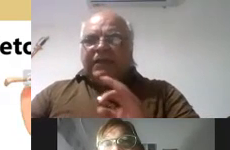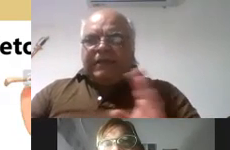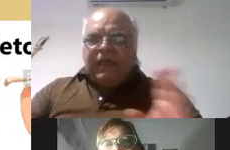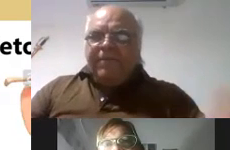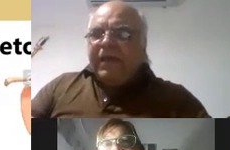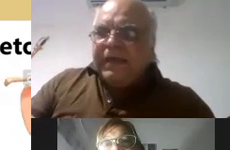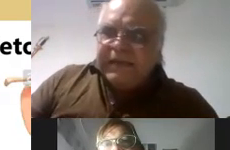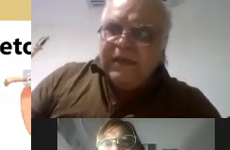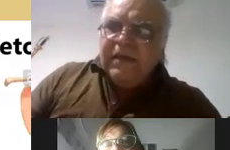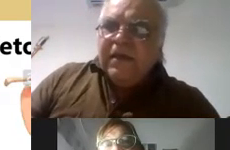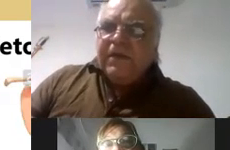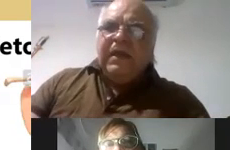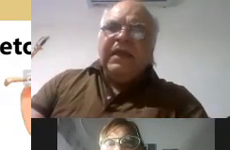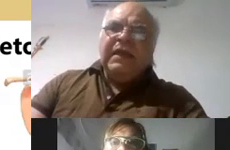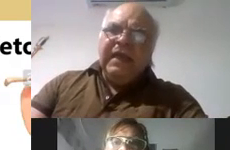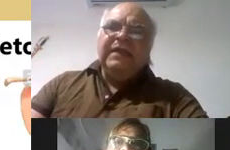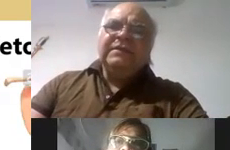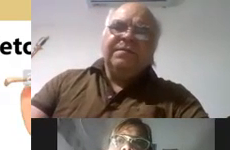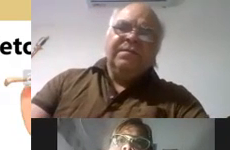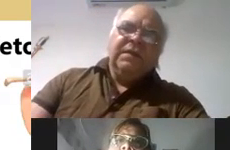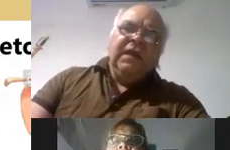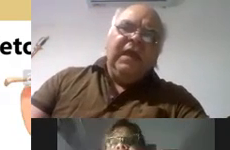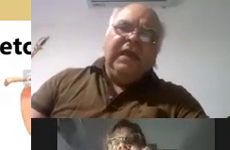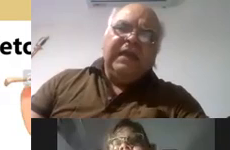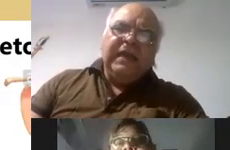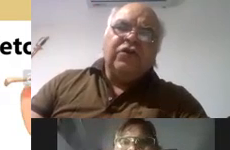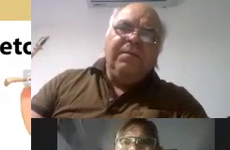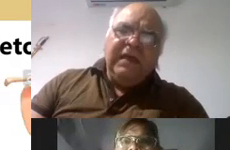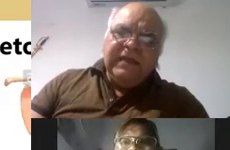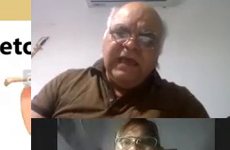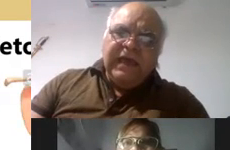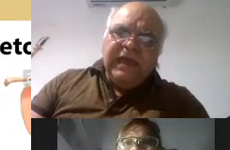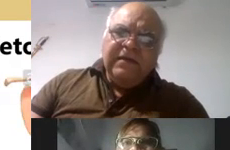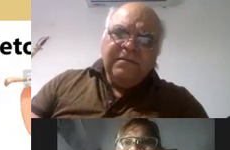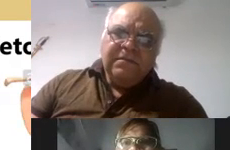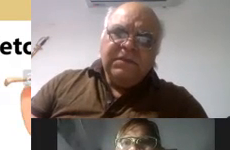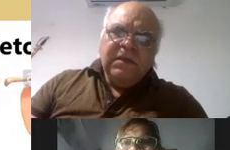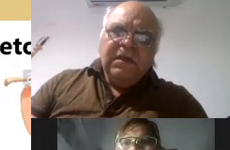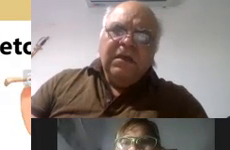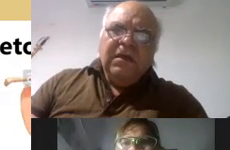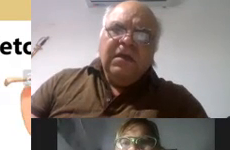sea siempre así, pero en líneas generales, en el esqueleto medial